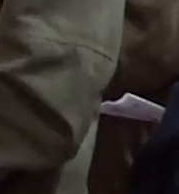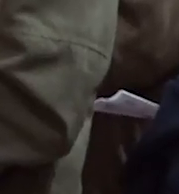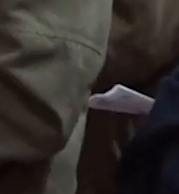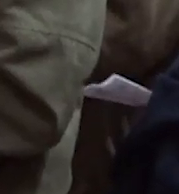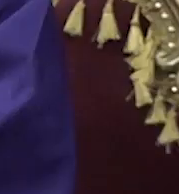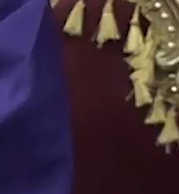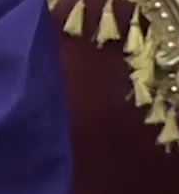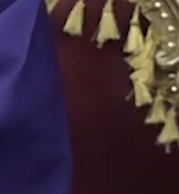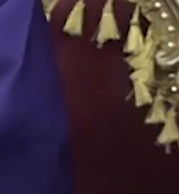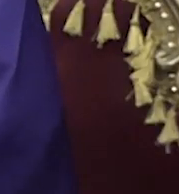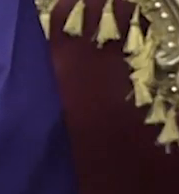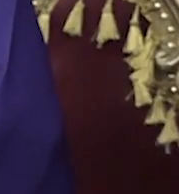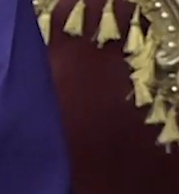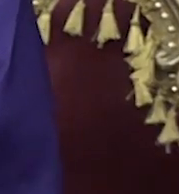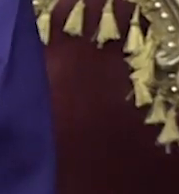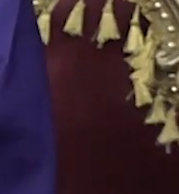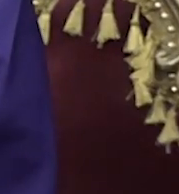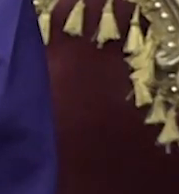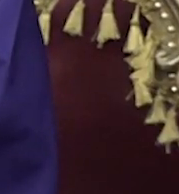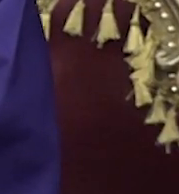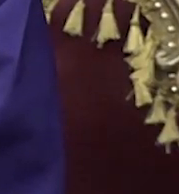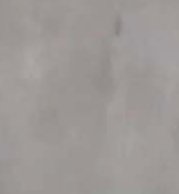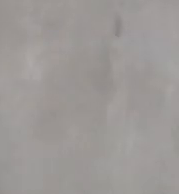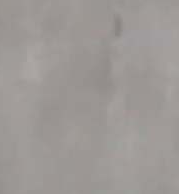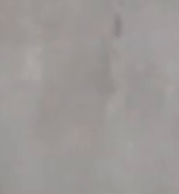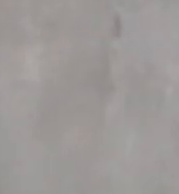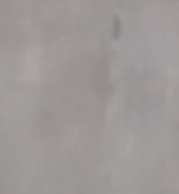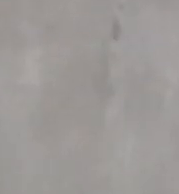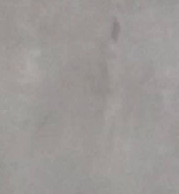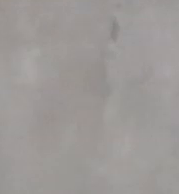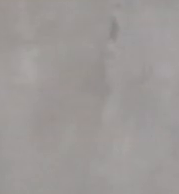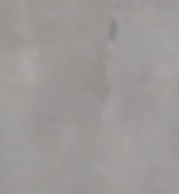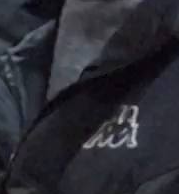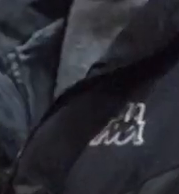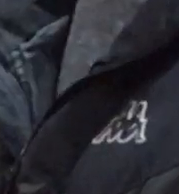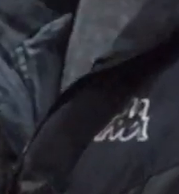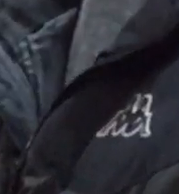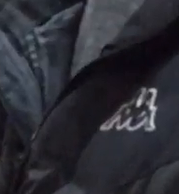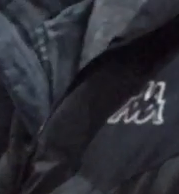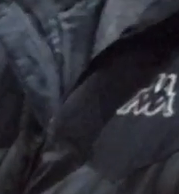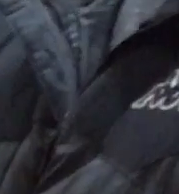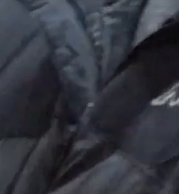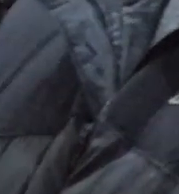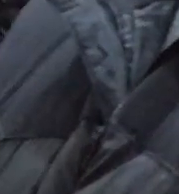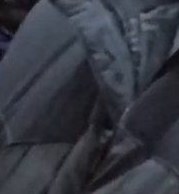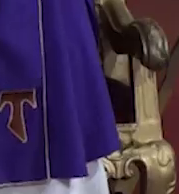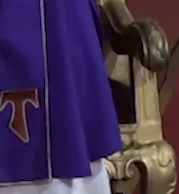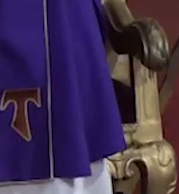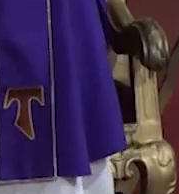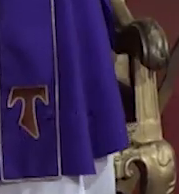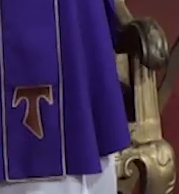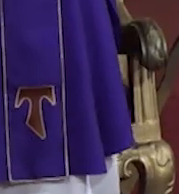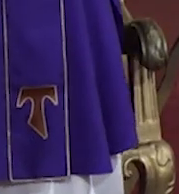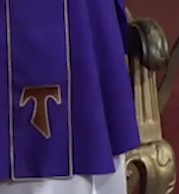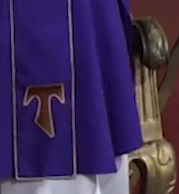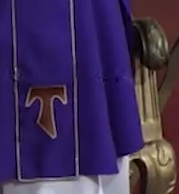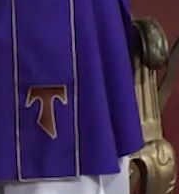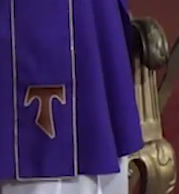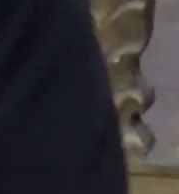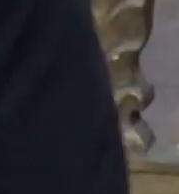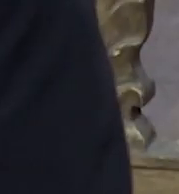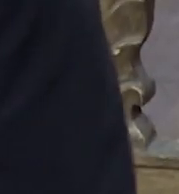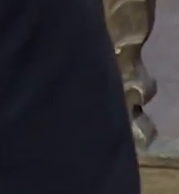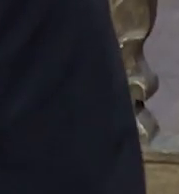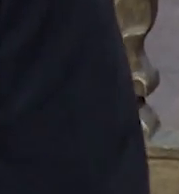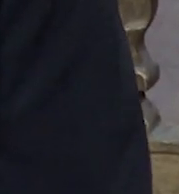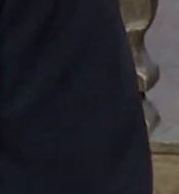Primer domingo de Cuaresma y Monseñor Edmundo Abasto Flor, arzobispo de La Paz, nos interpela porque no solo los poderosos pueden